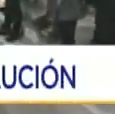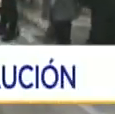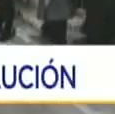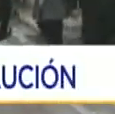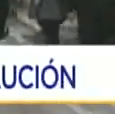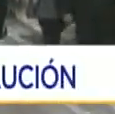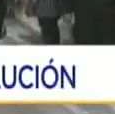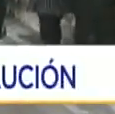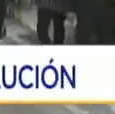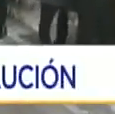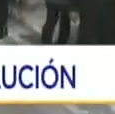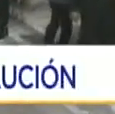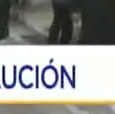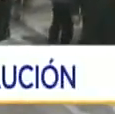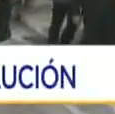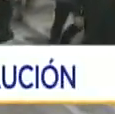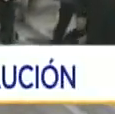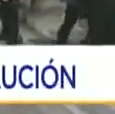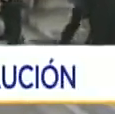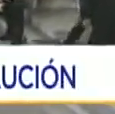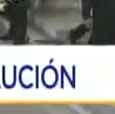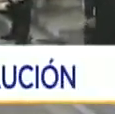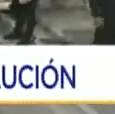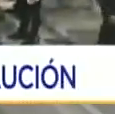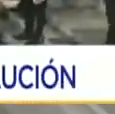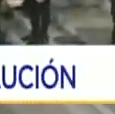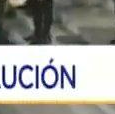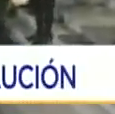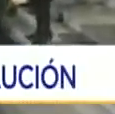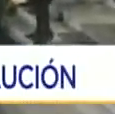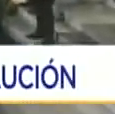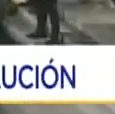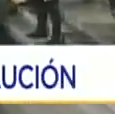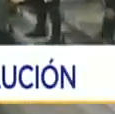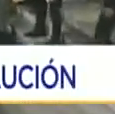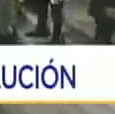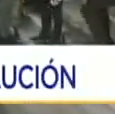pueblo de Venezuela. Escuchamos al presidente de la República, Nicolás Maduro Moros.